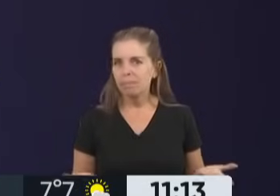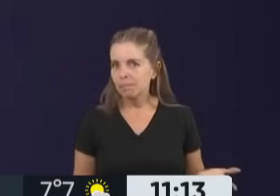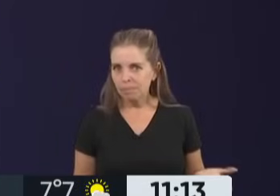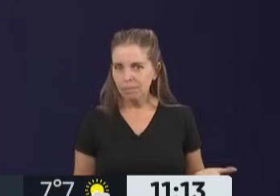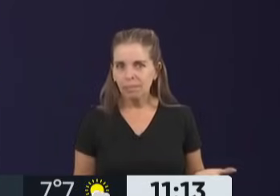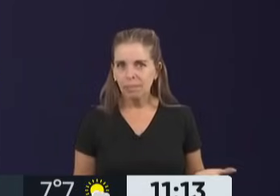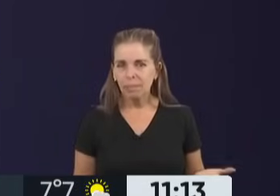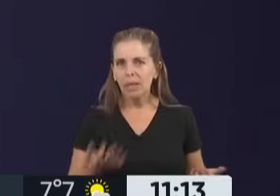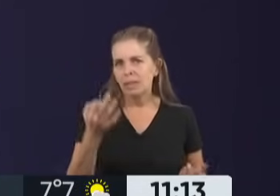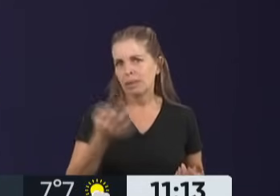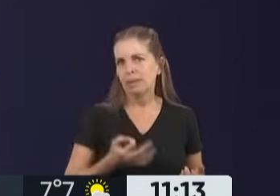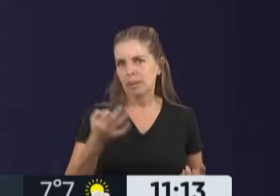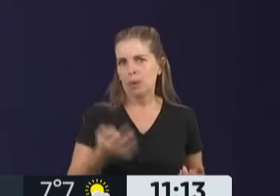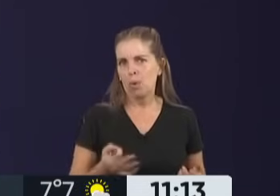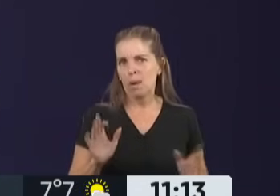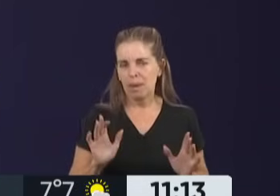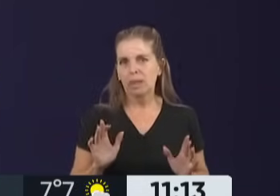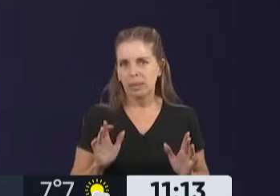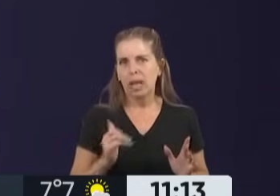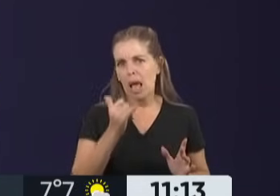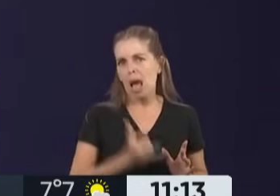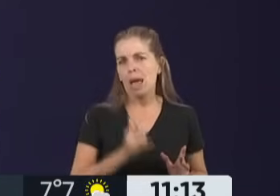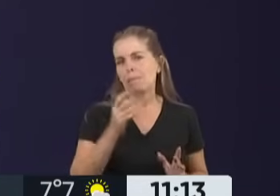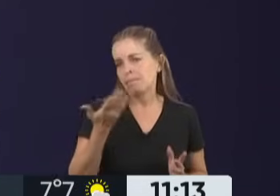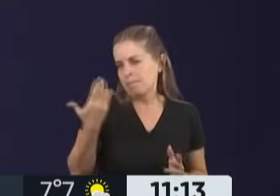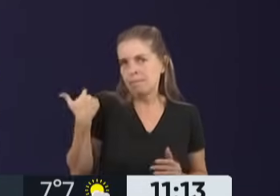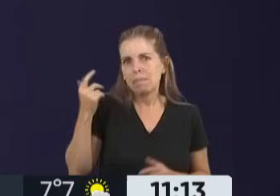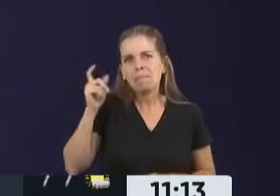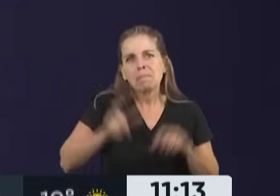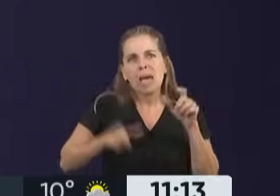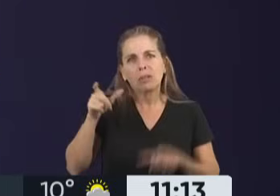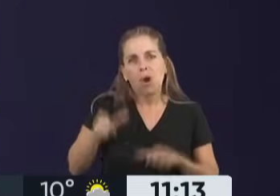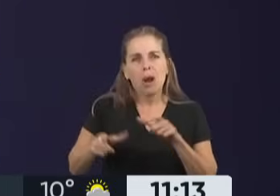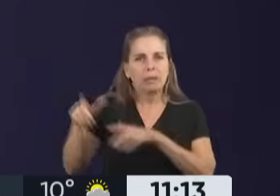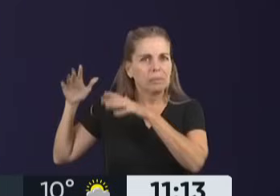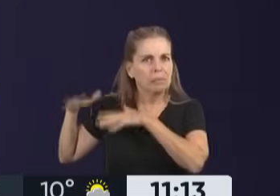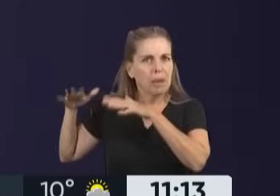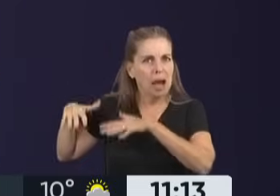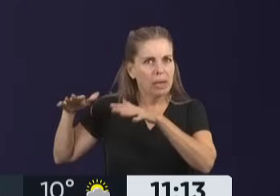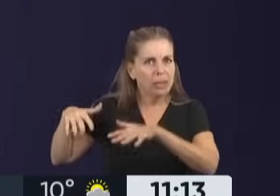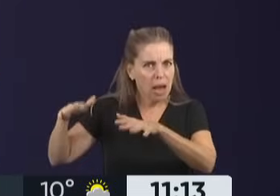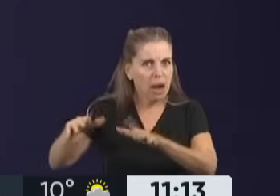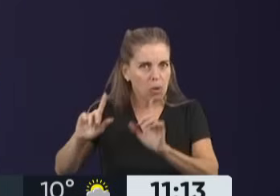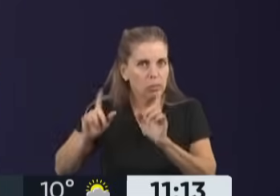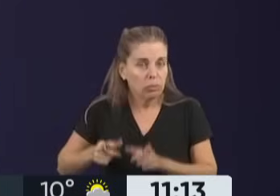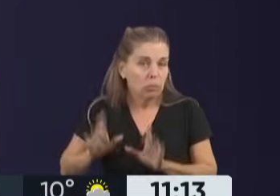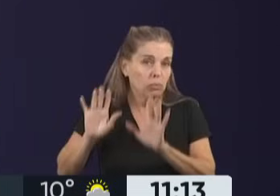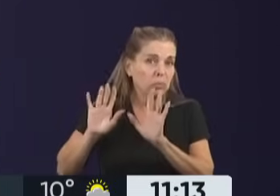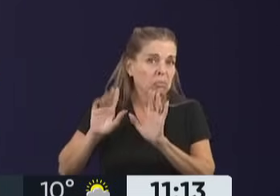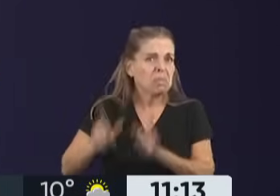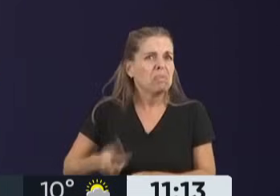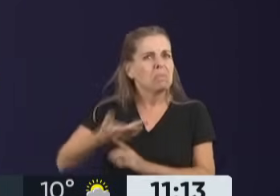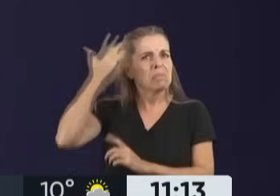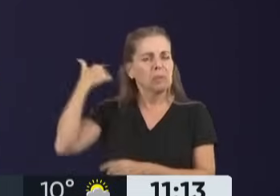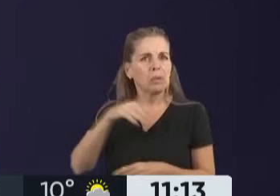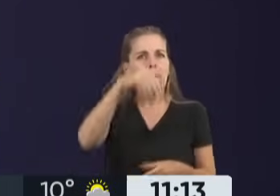Probablemente haya gente que participó de la manifestación que haya votado al